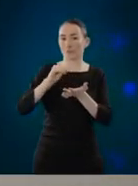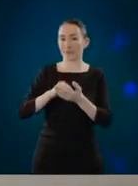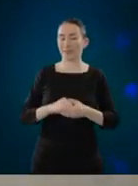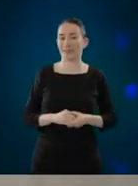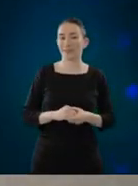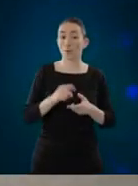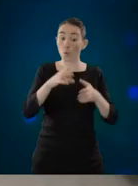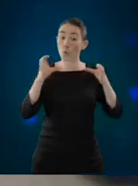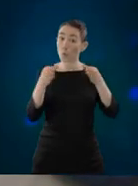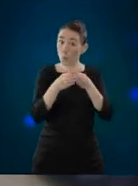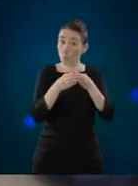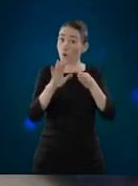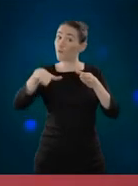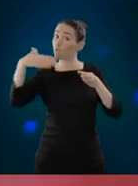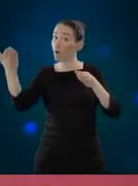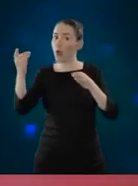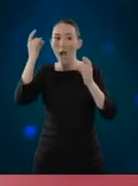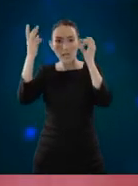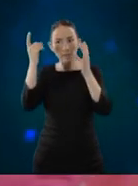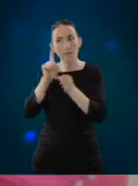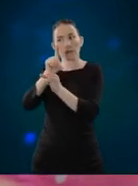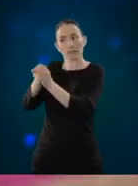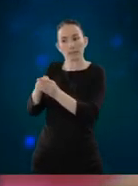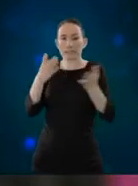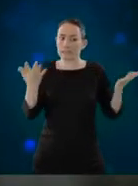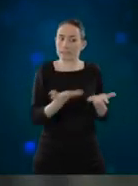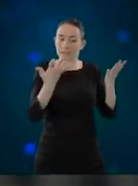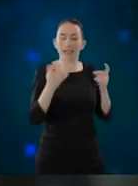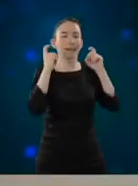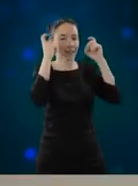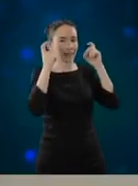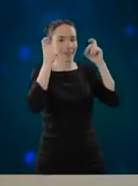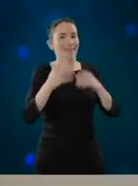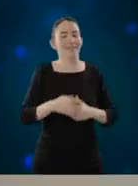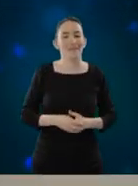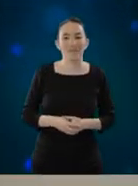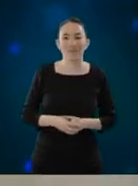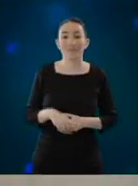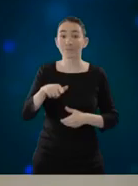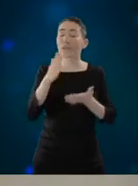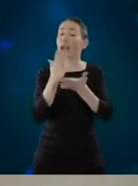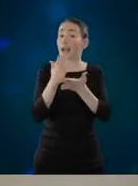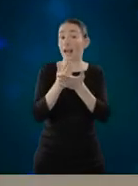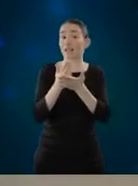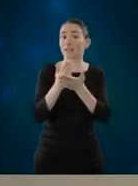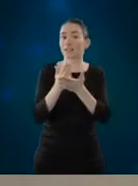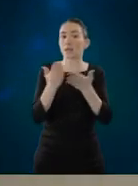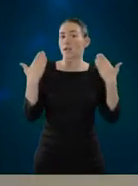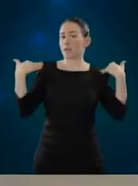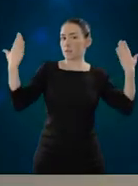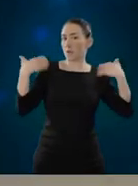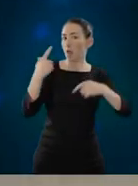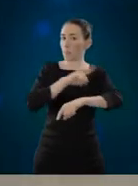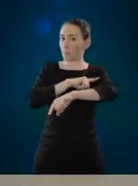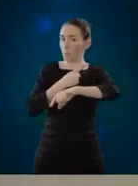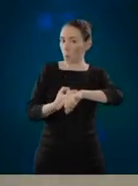semana, donde se intenta que todos participen también en actividades externas. En estas clases,